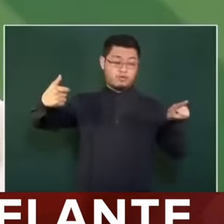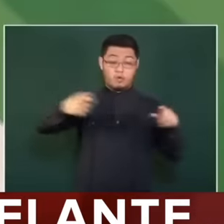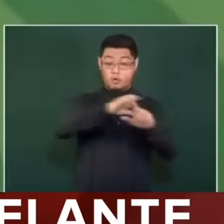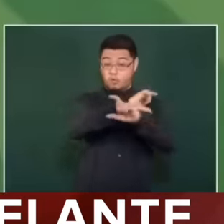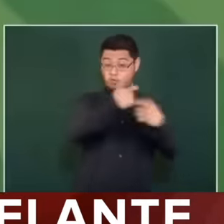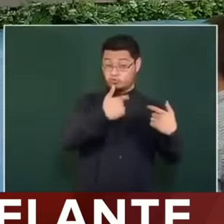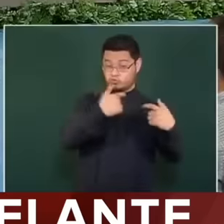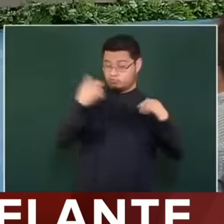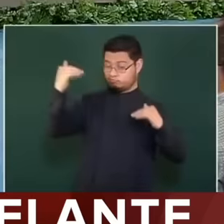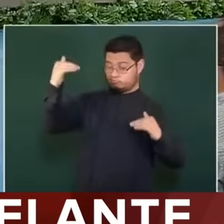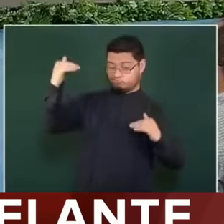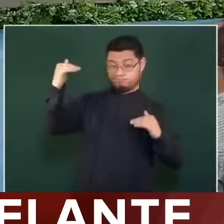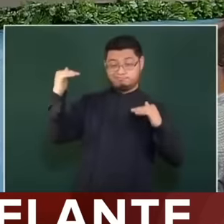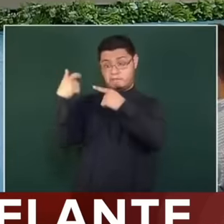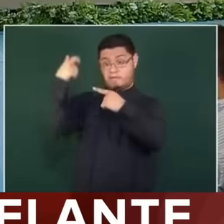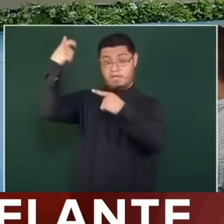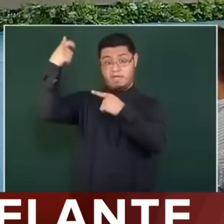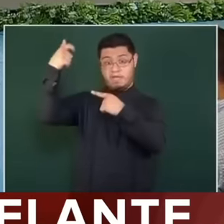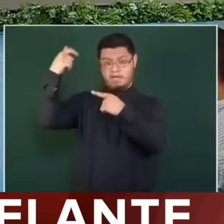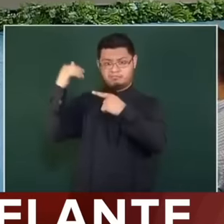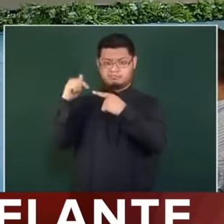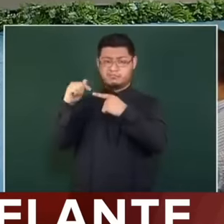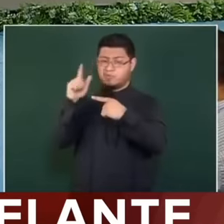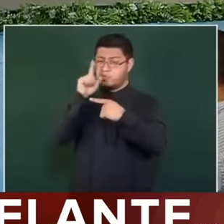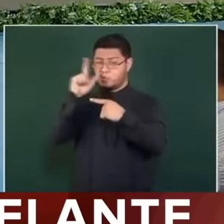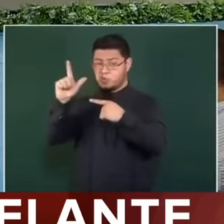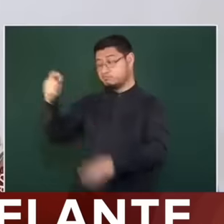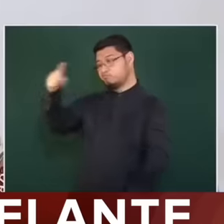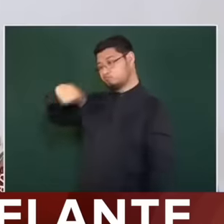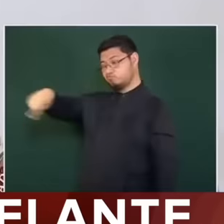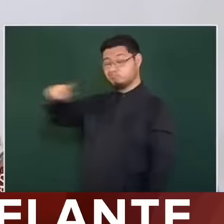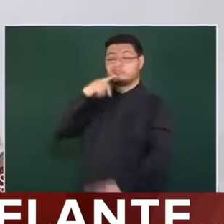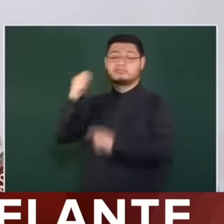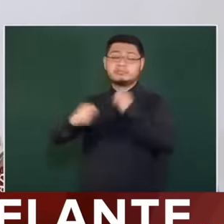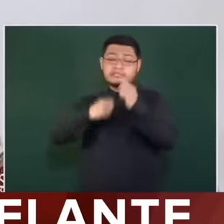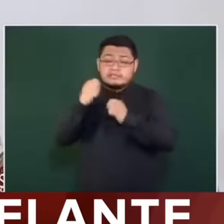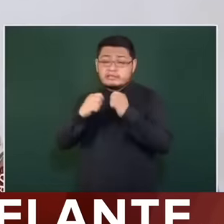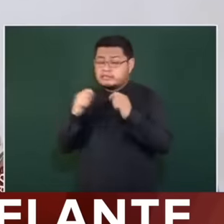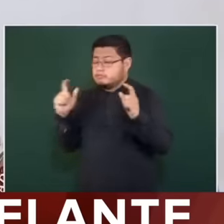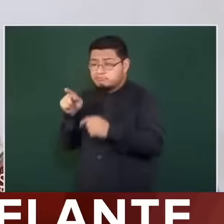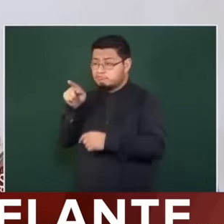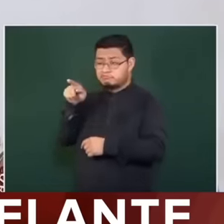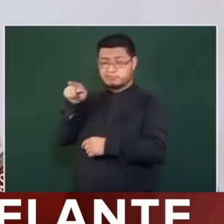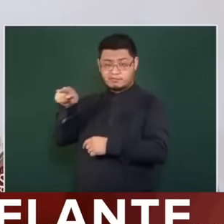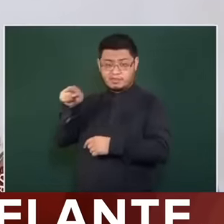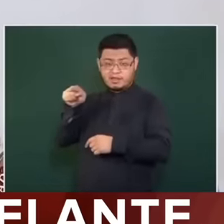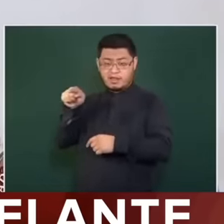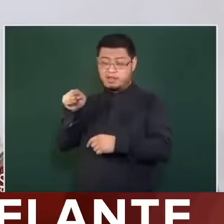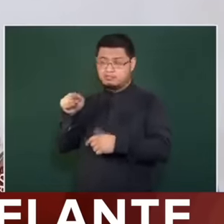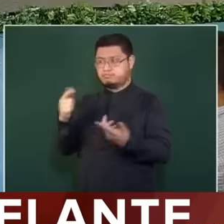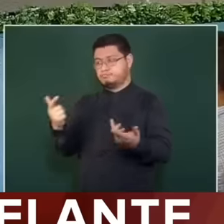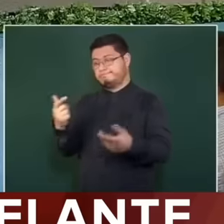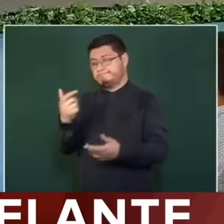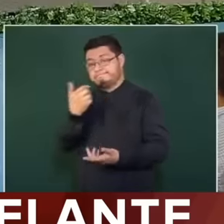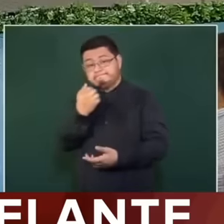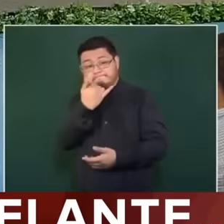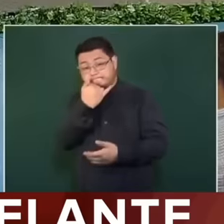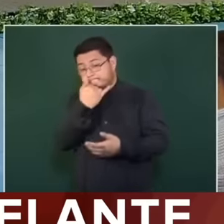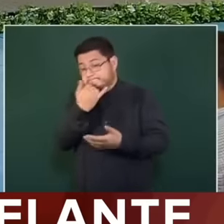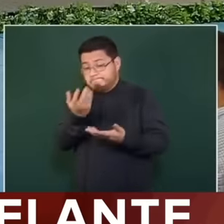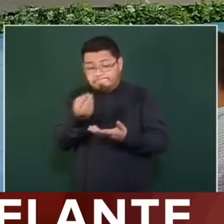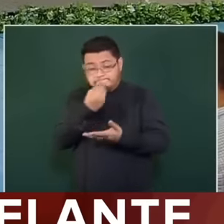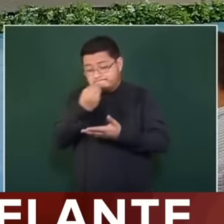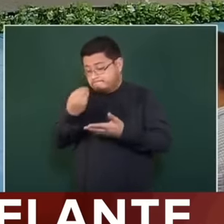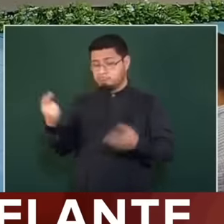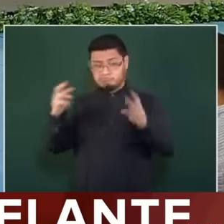Por eso los abarroteros tienen que desconectar sus refrigeradores porque tienen que